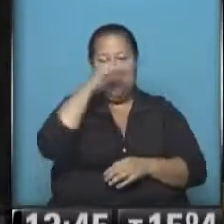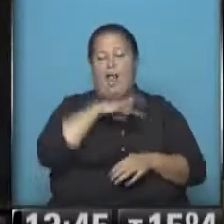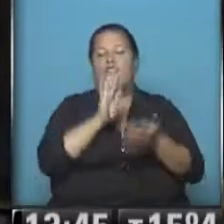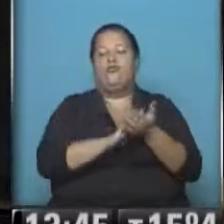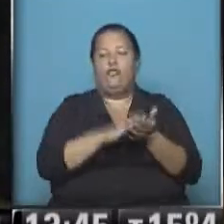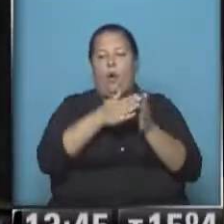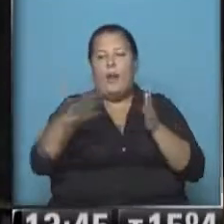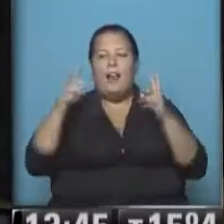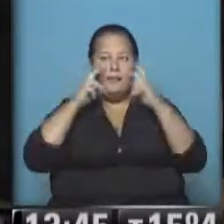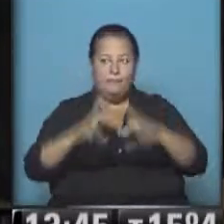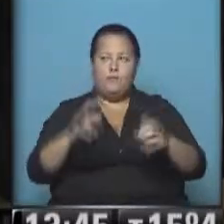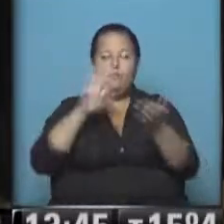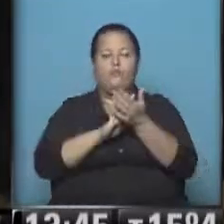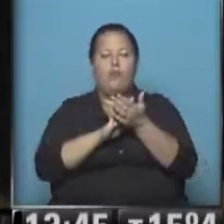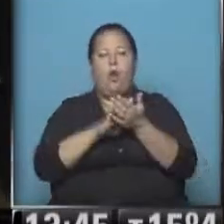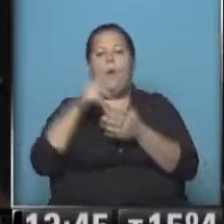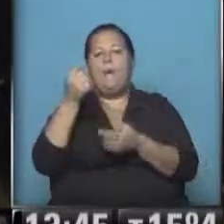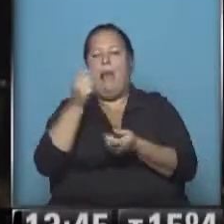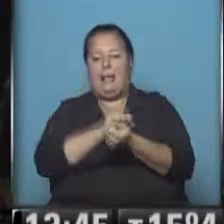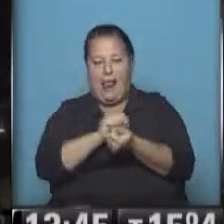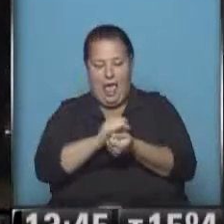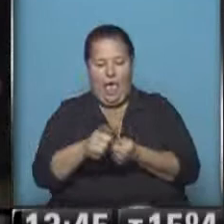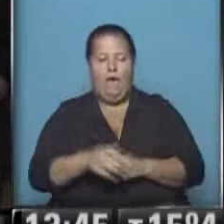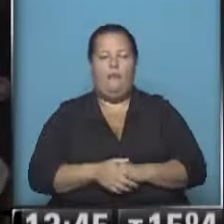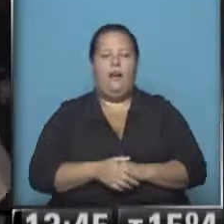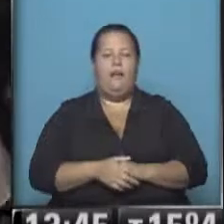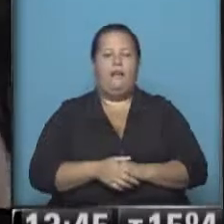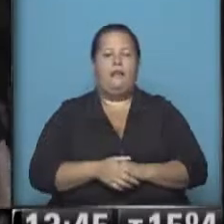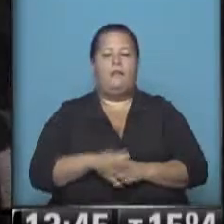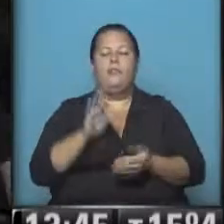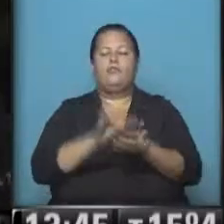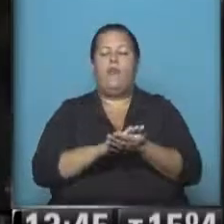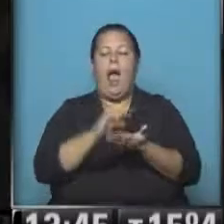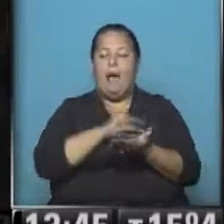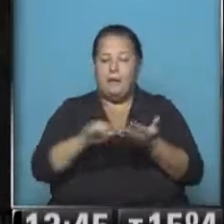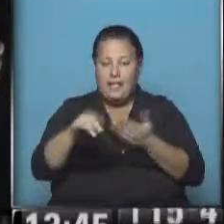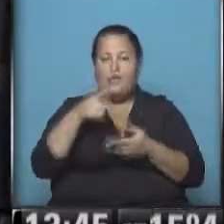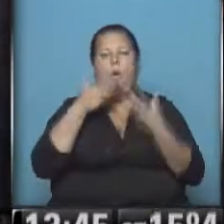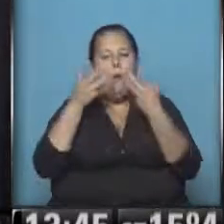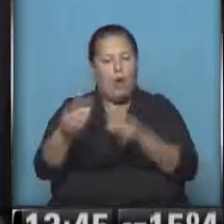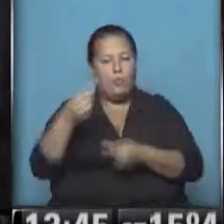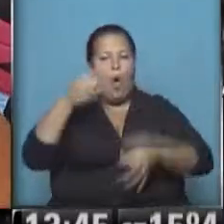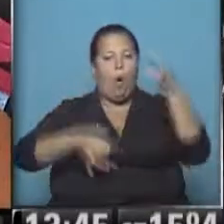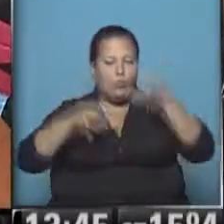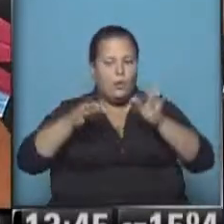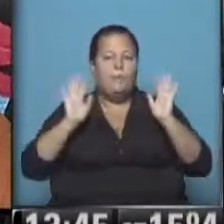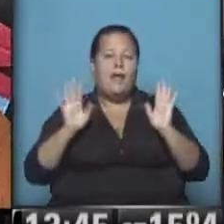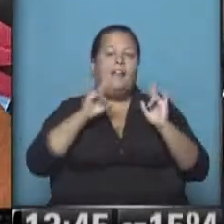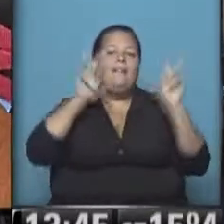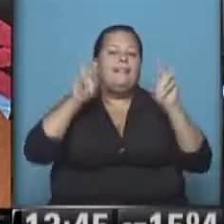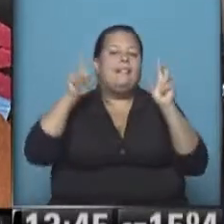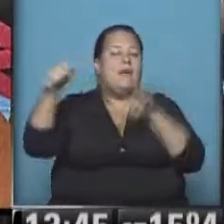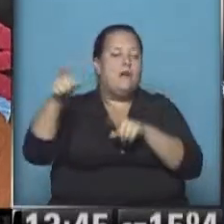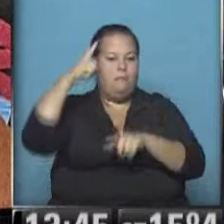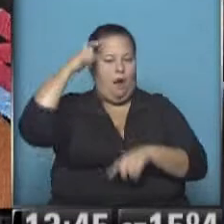haciendo la investigación no sé si administrativa estará colaborando con la justicia pero ya de resorte del poder